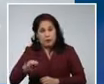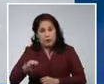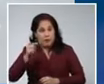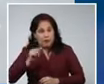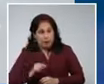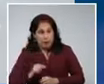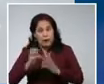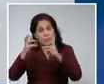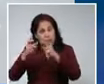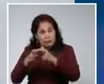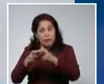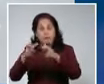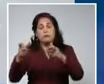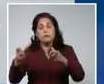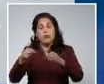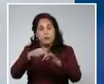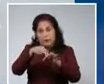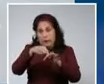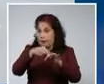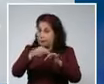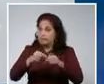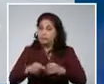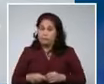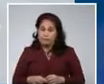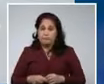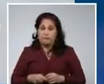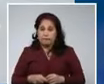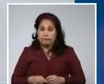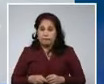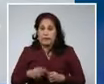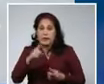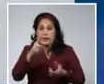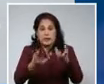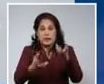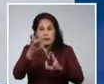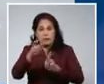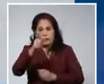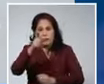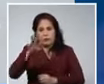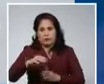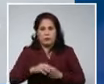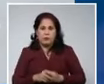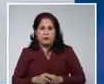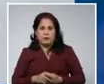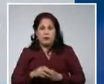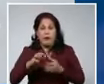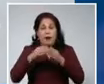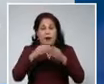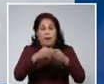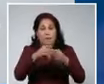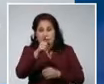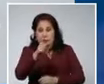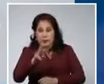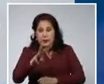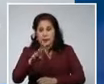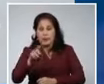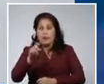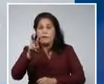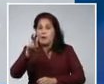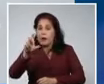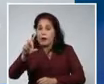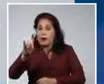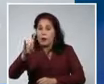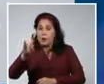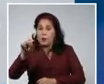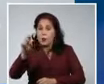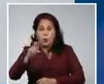cifra elevada para este territorio. Cienfuegos 14, Granma 13, Villa Clara 9 y